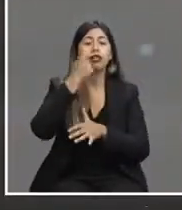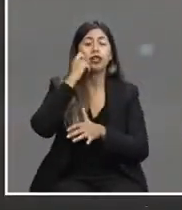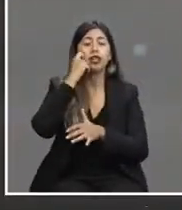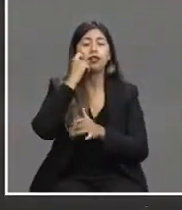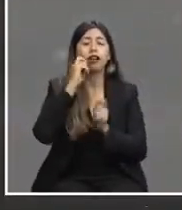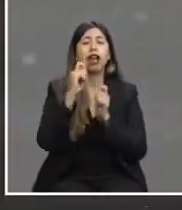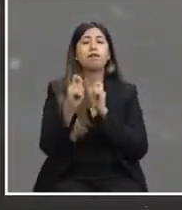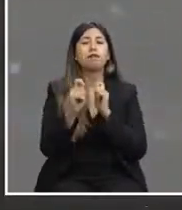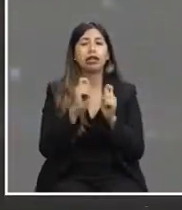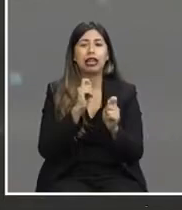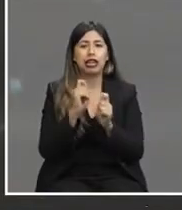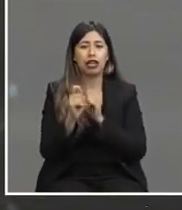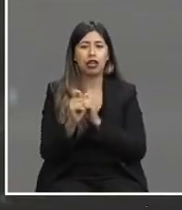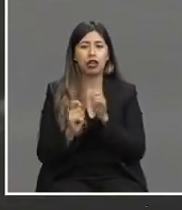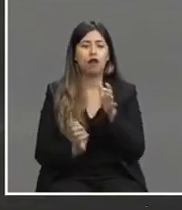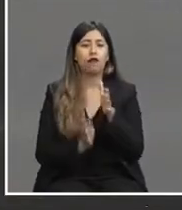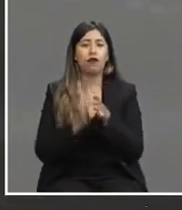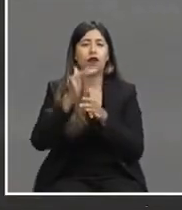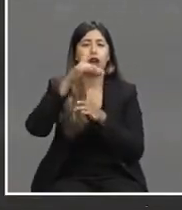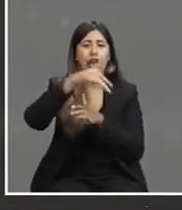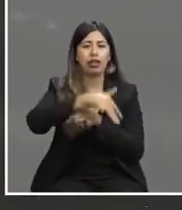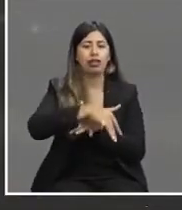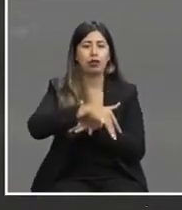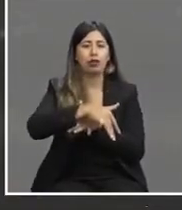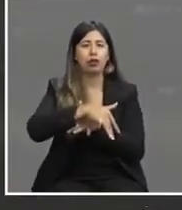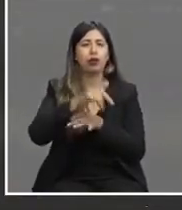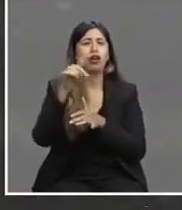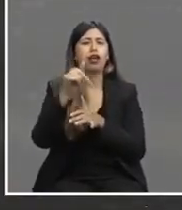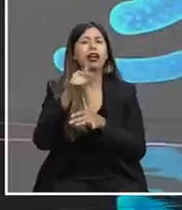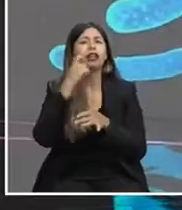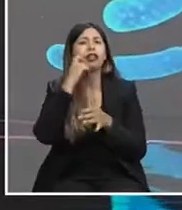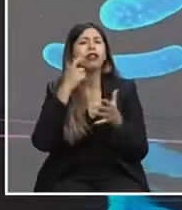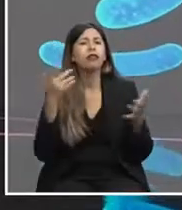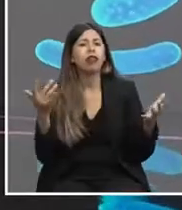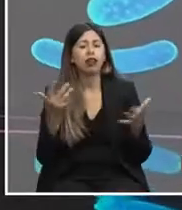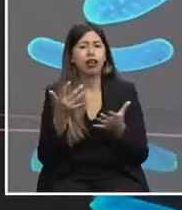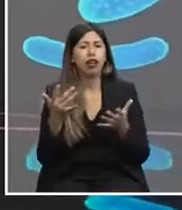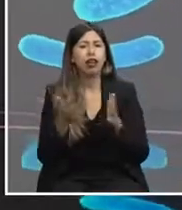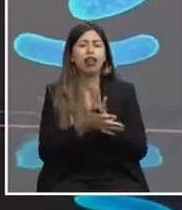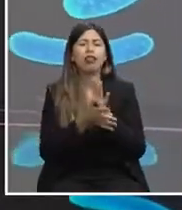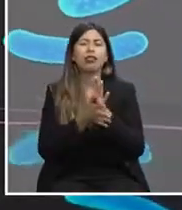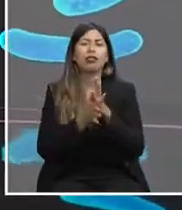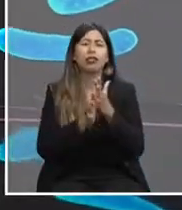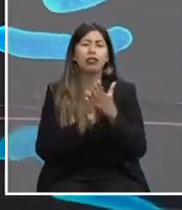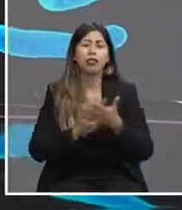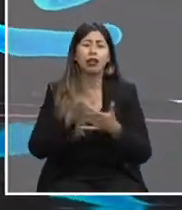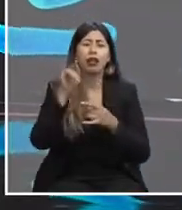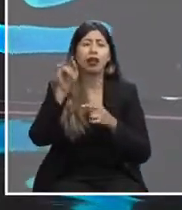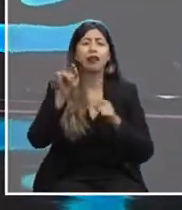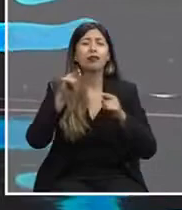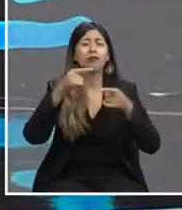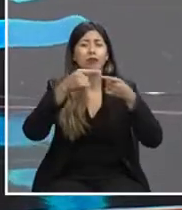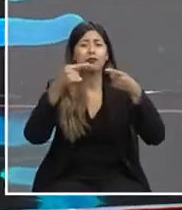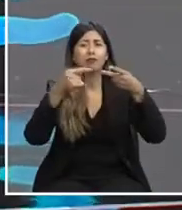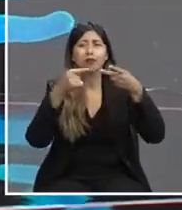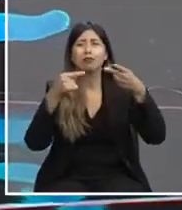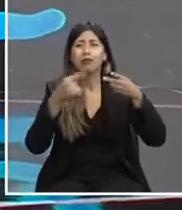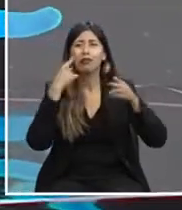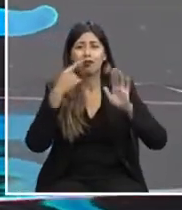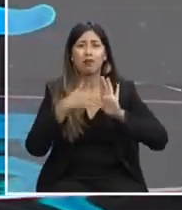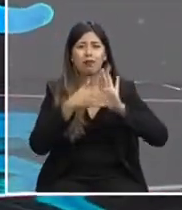peligro volcánico. El peligro volcánico corresponde precisamente a todos estos eventos que les estoy